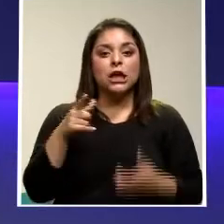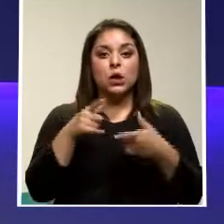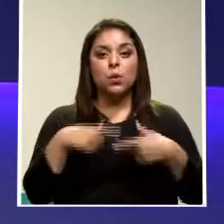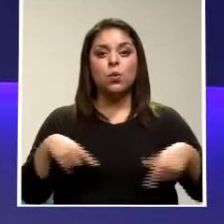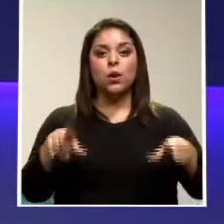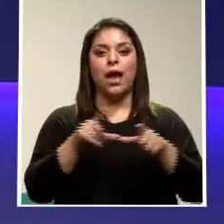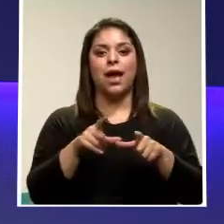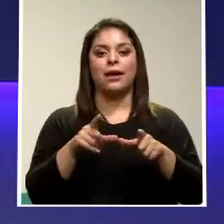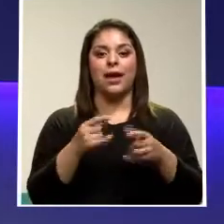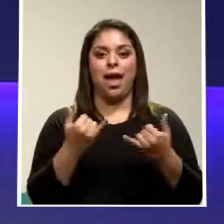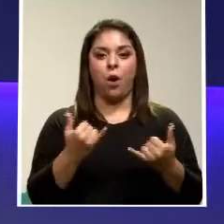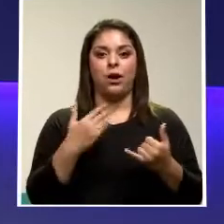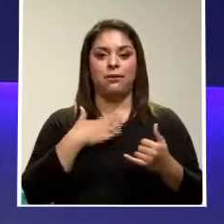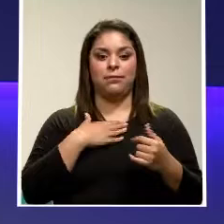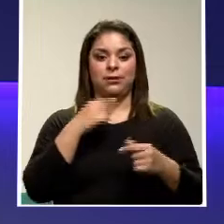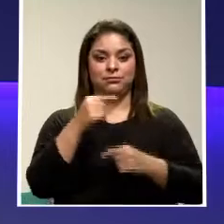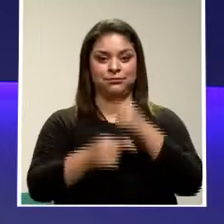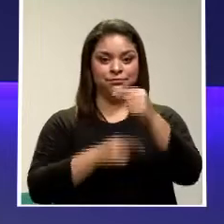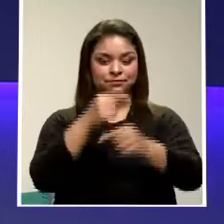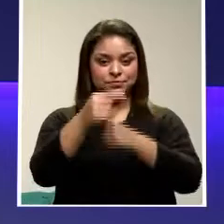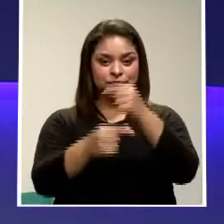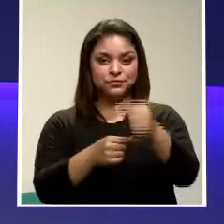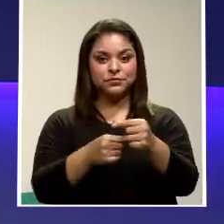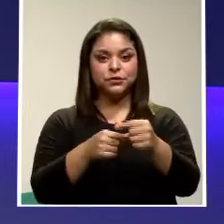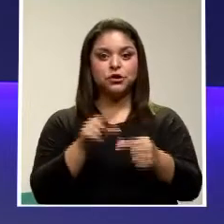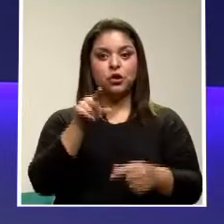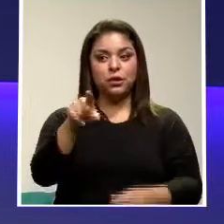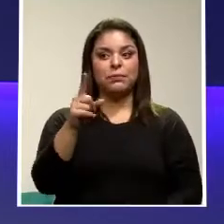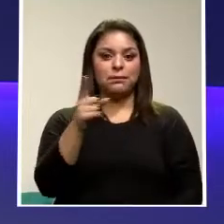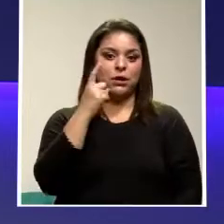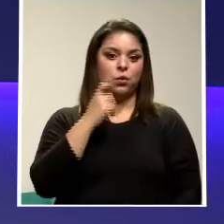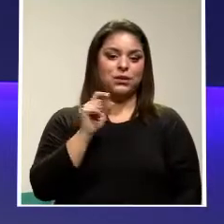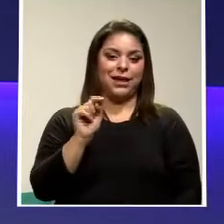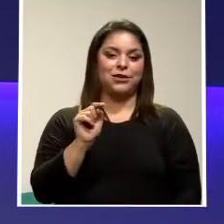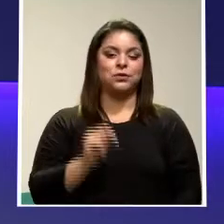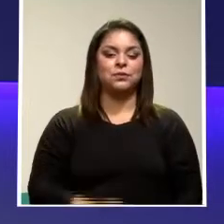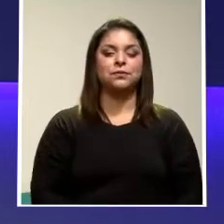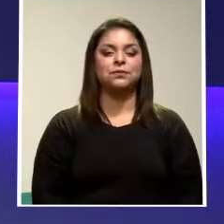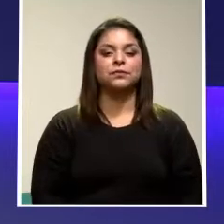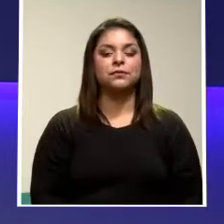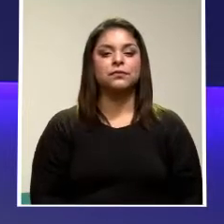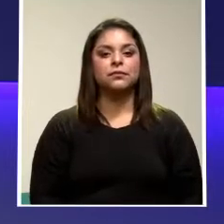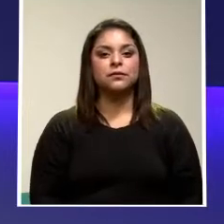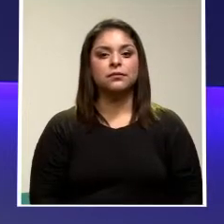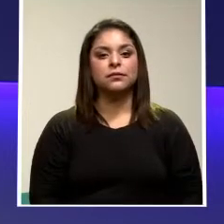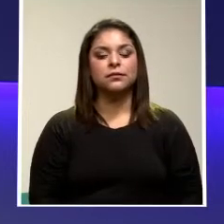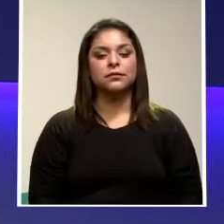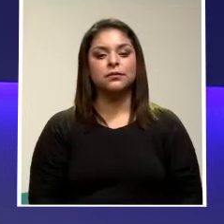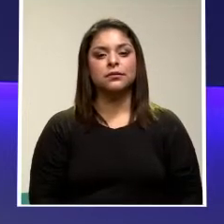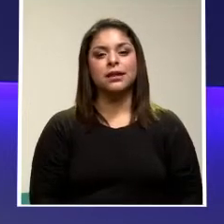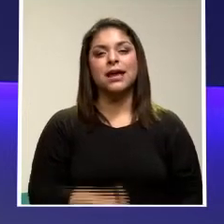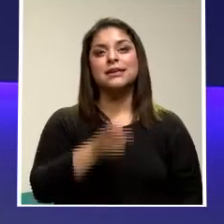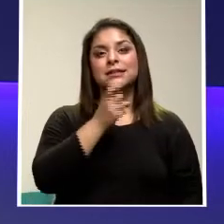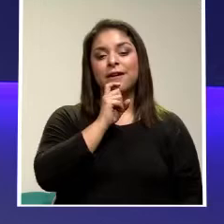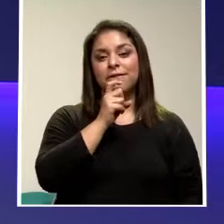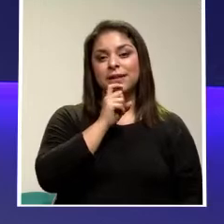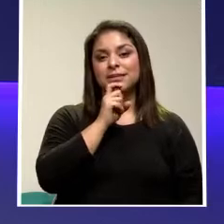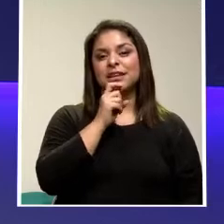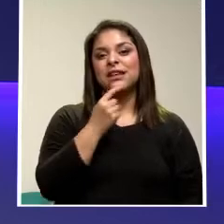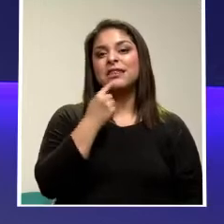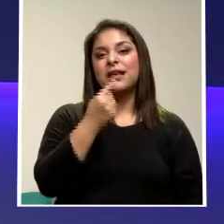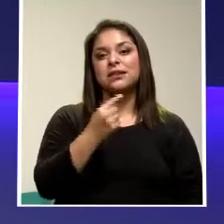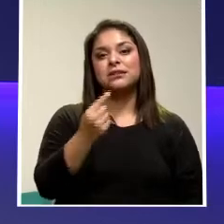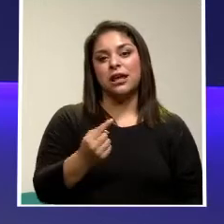mi generación en ese panorama, que creo que también lo preguntabas, estaba de por medio, pues es difícil decirlo